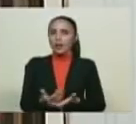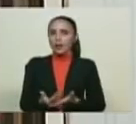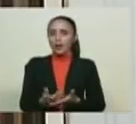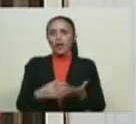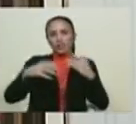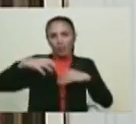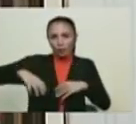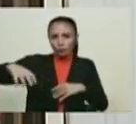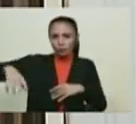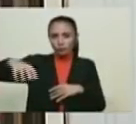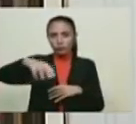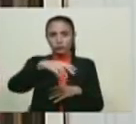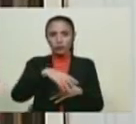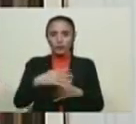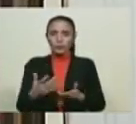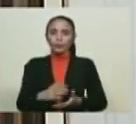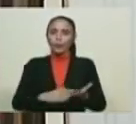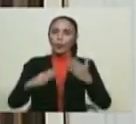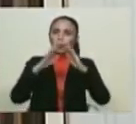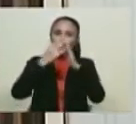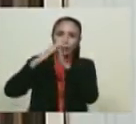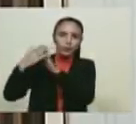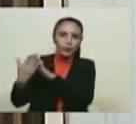Estado, por comunidad.